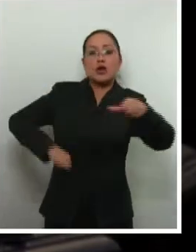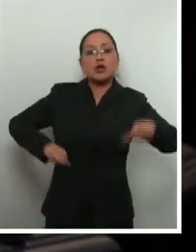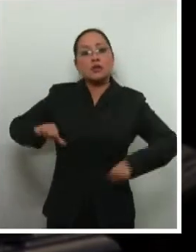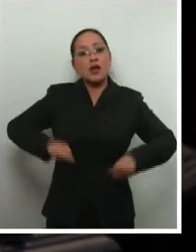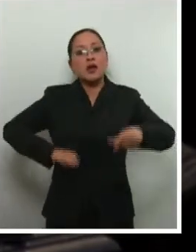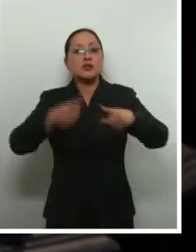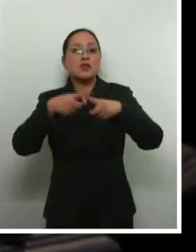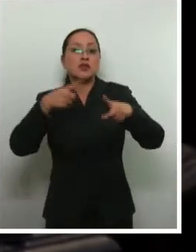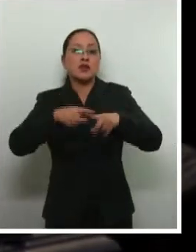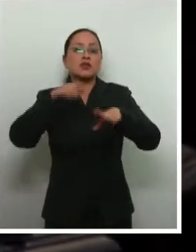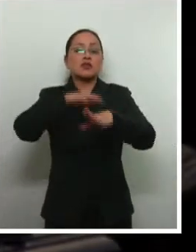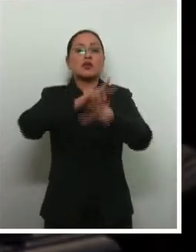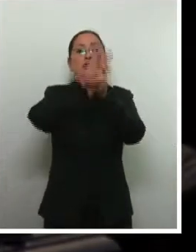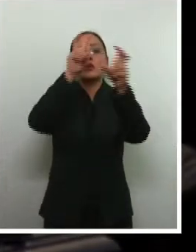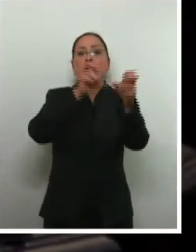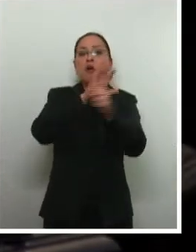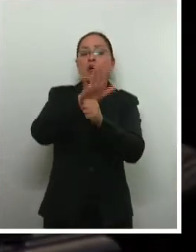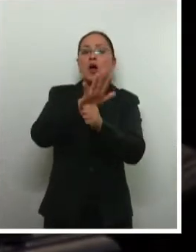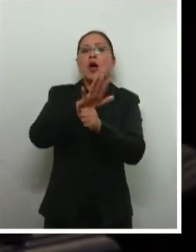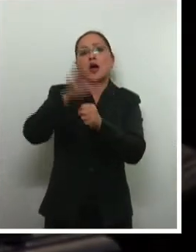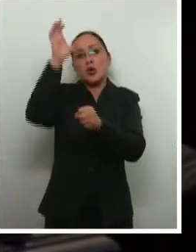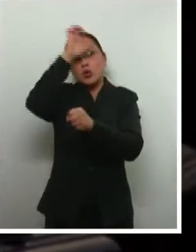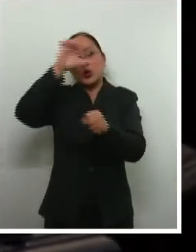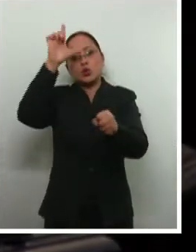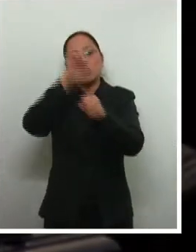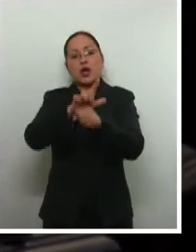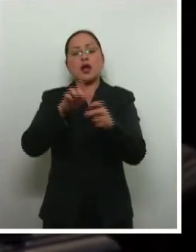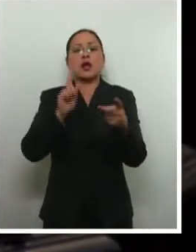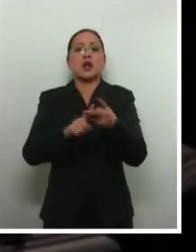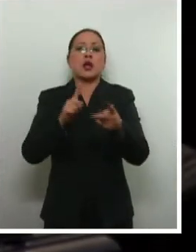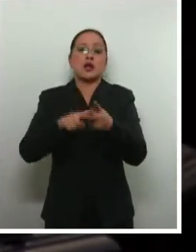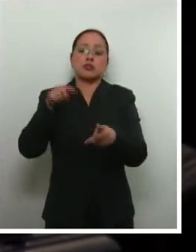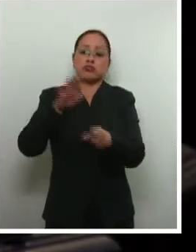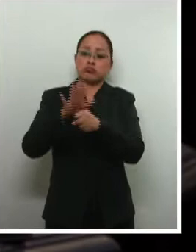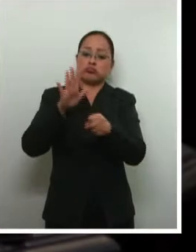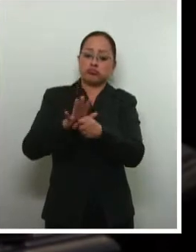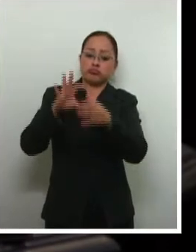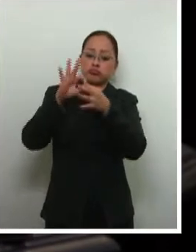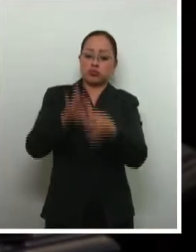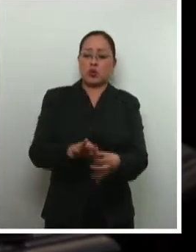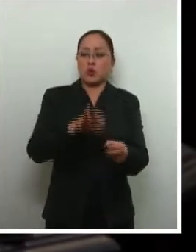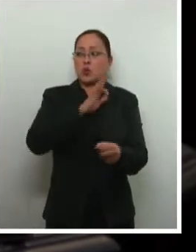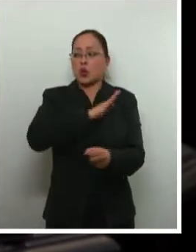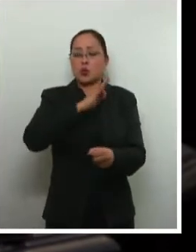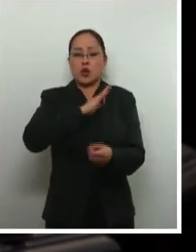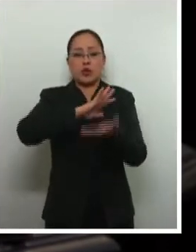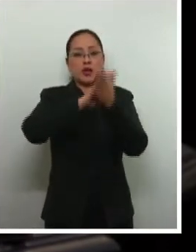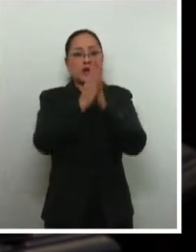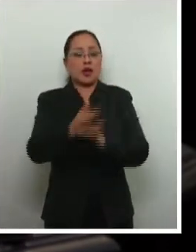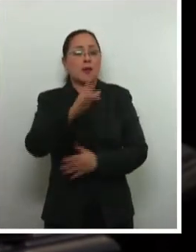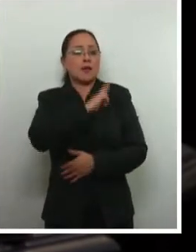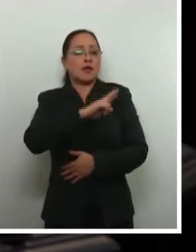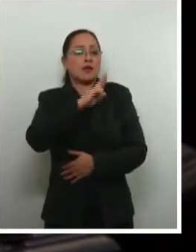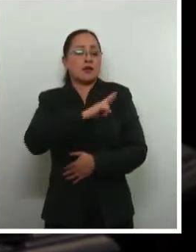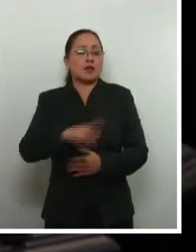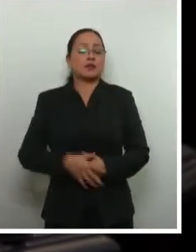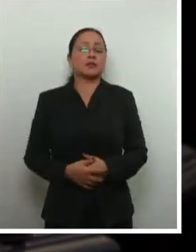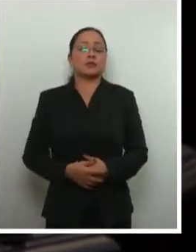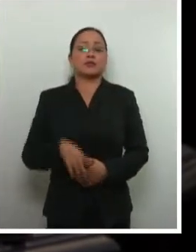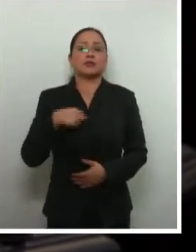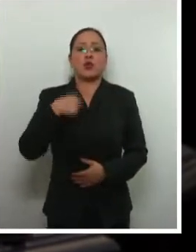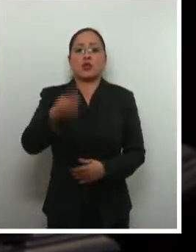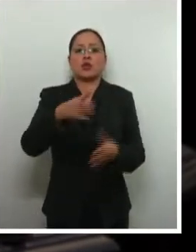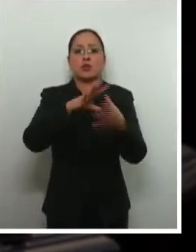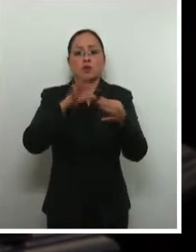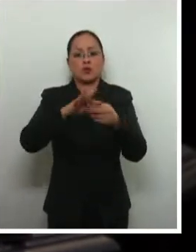actividades relacionadas con lo cultural que son susceptibles de privatización. Les voy a